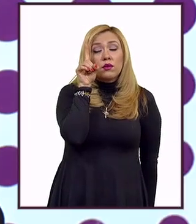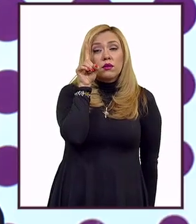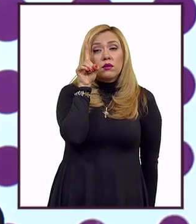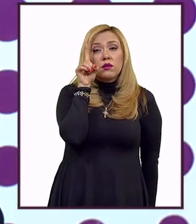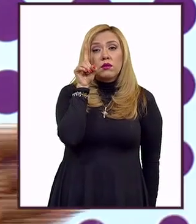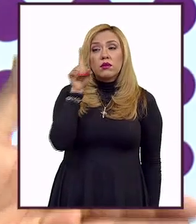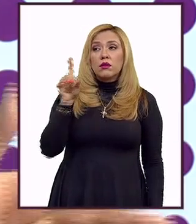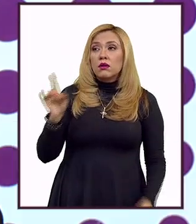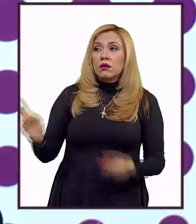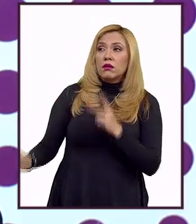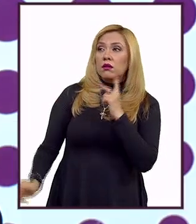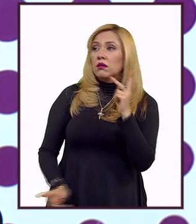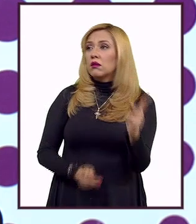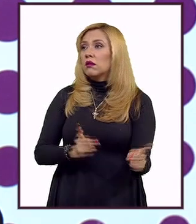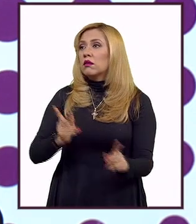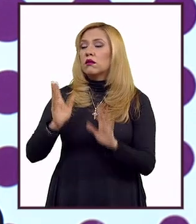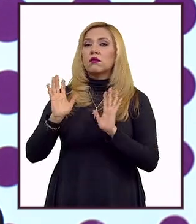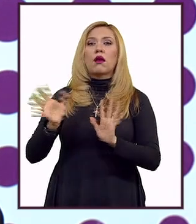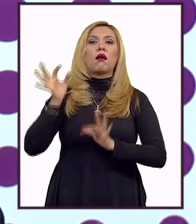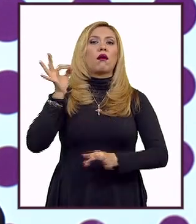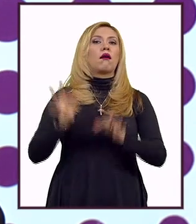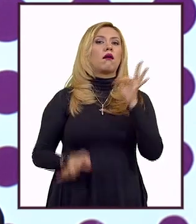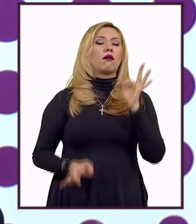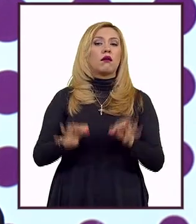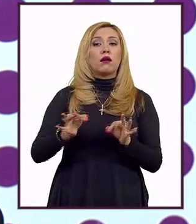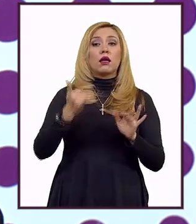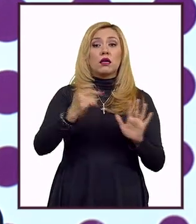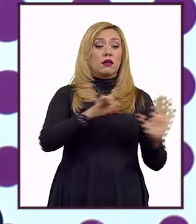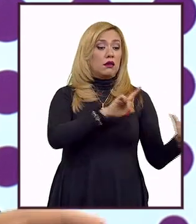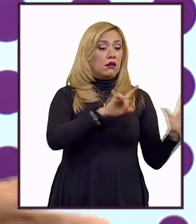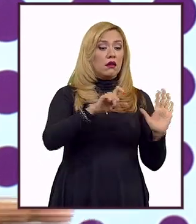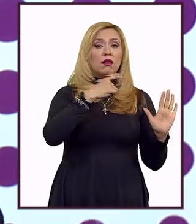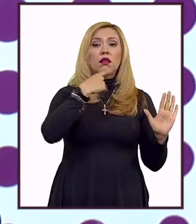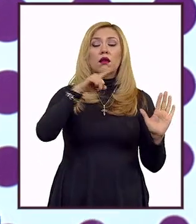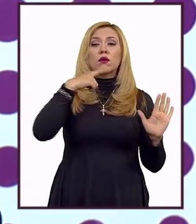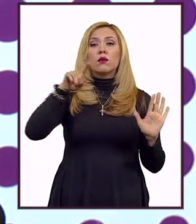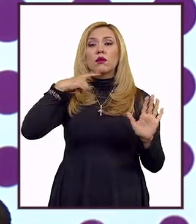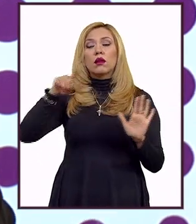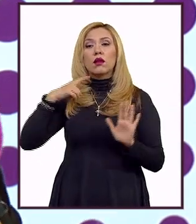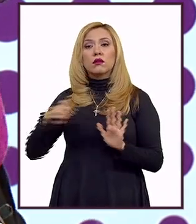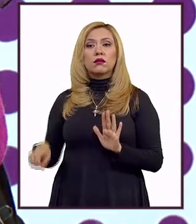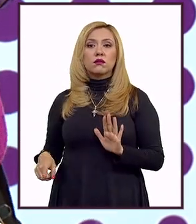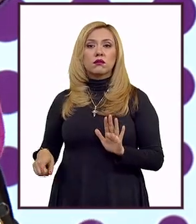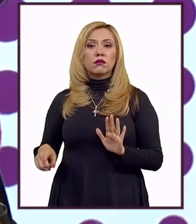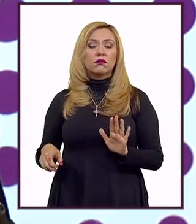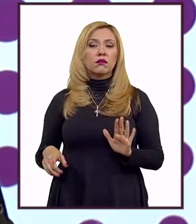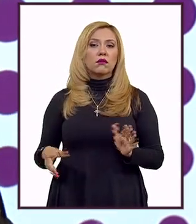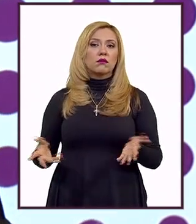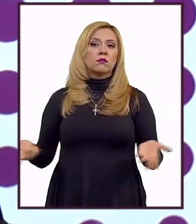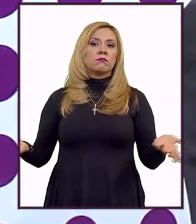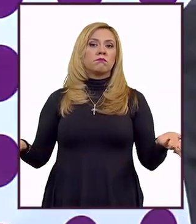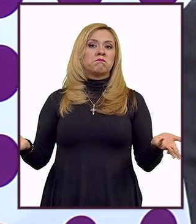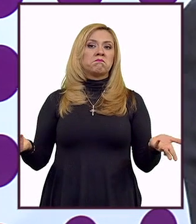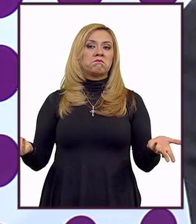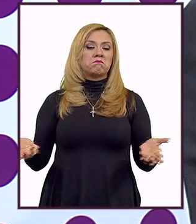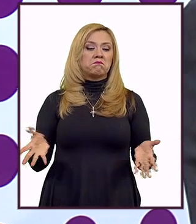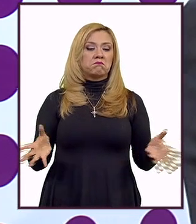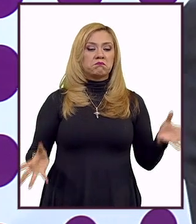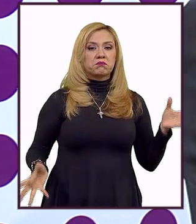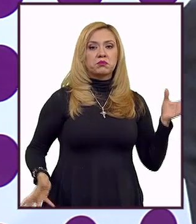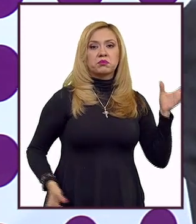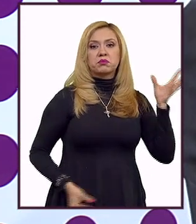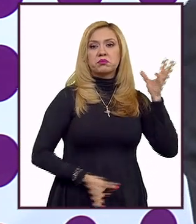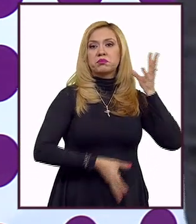averiguación consignada y más de 700 casos de denuncias previas que vienen